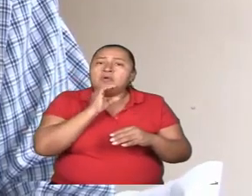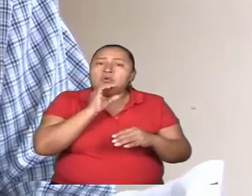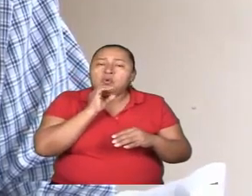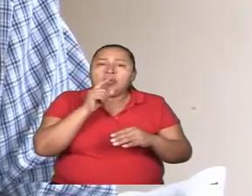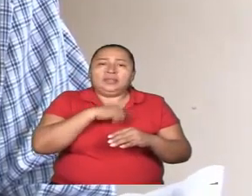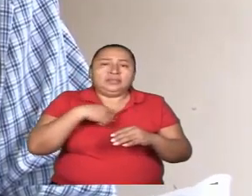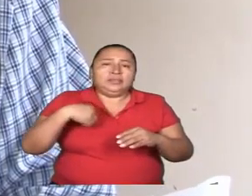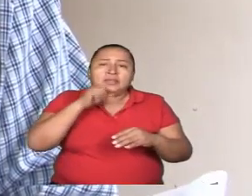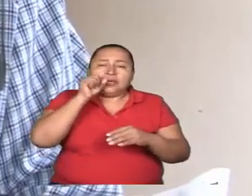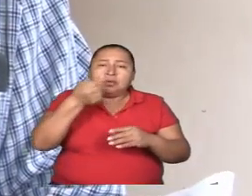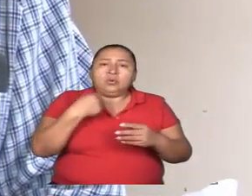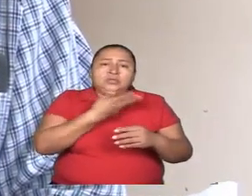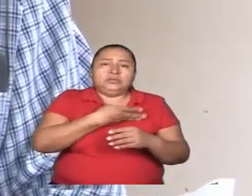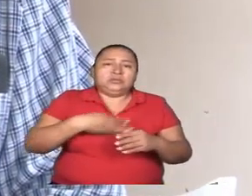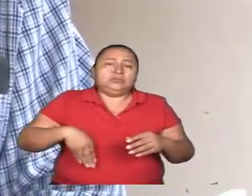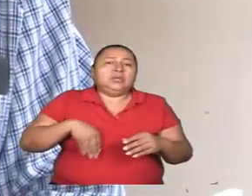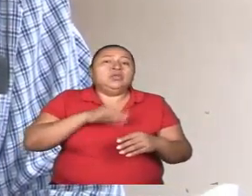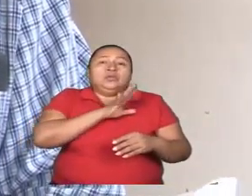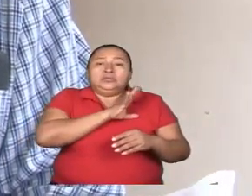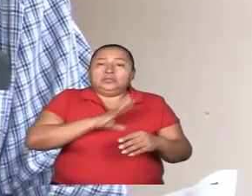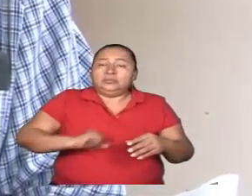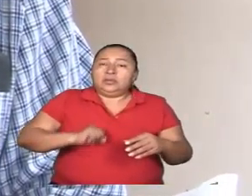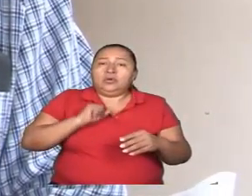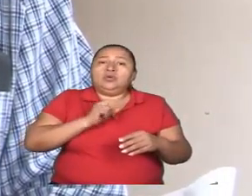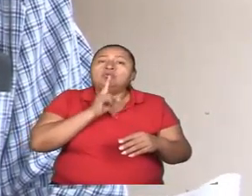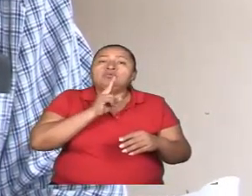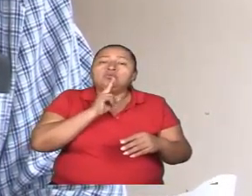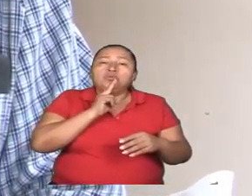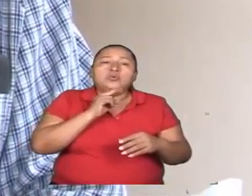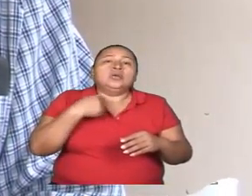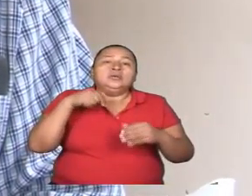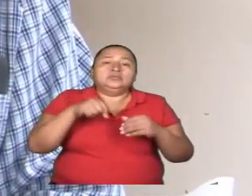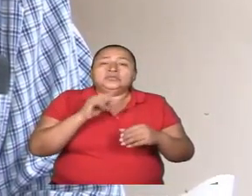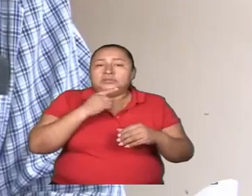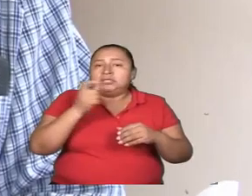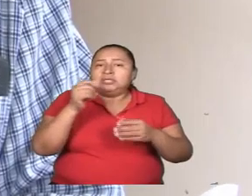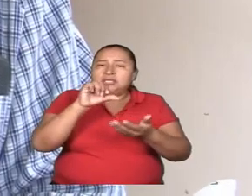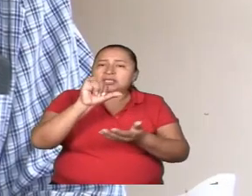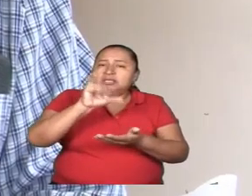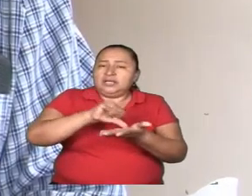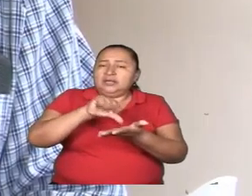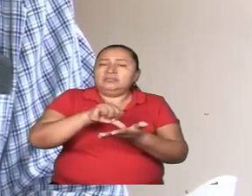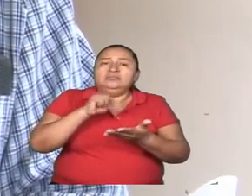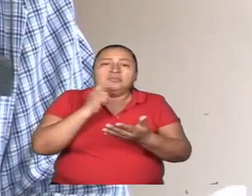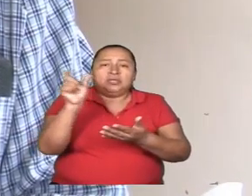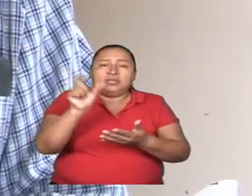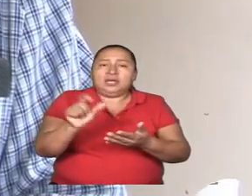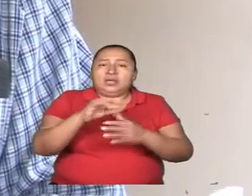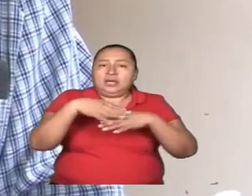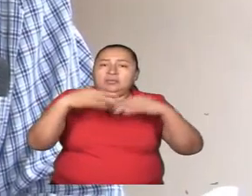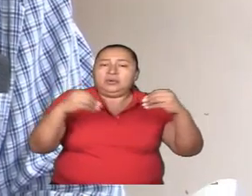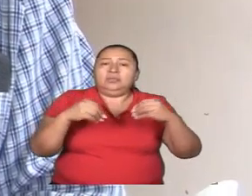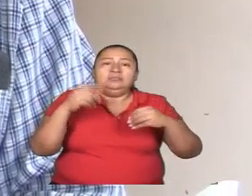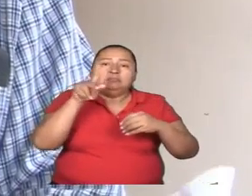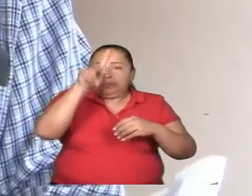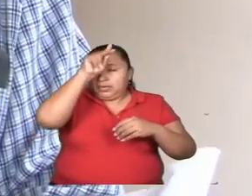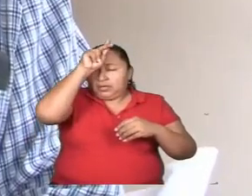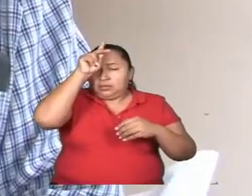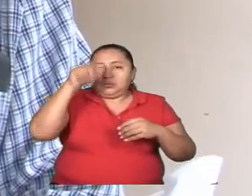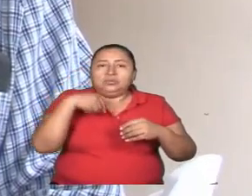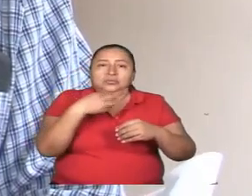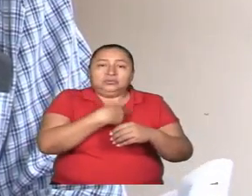El Salvador, España, Guatemala, Honduras, Irán, Italia, Japón, México, Panamá, Palestina, Perú,